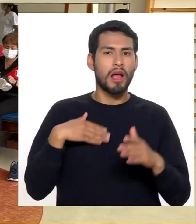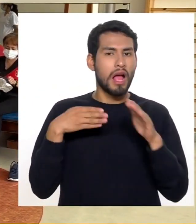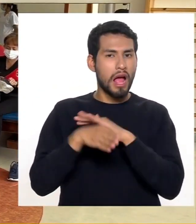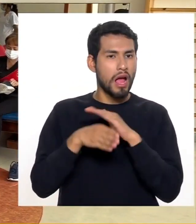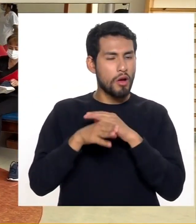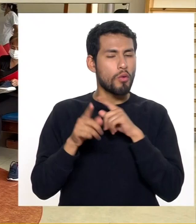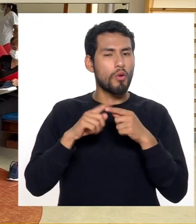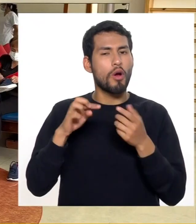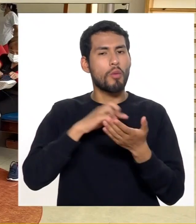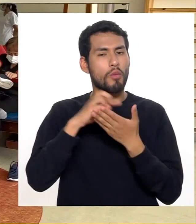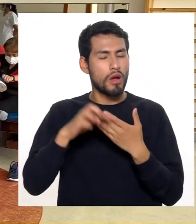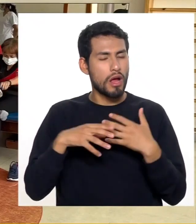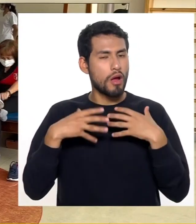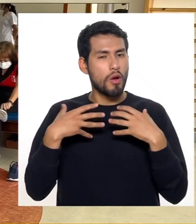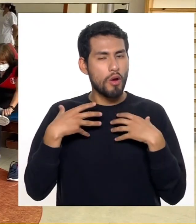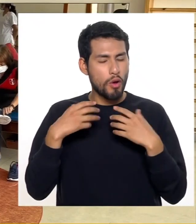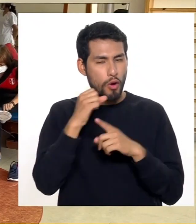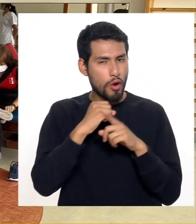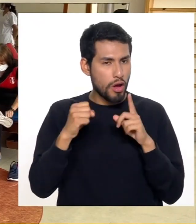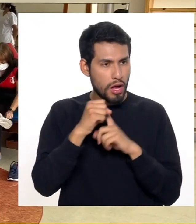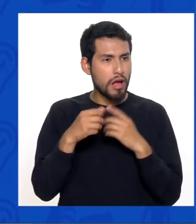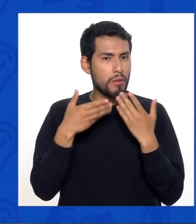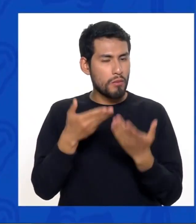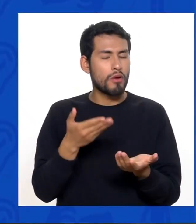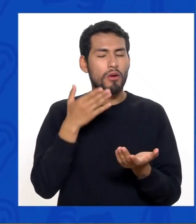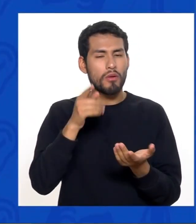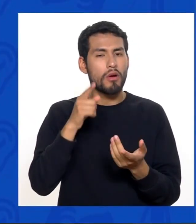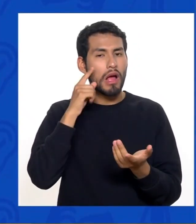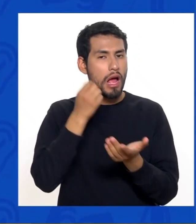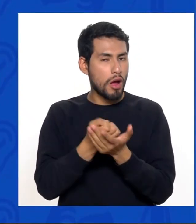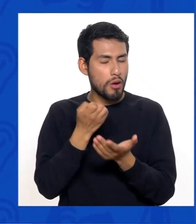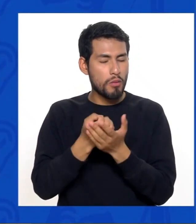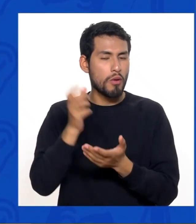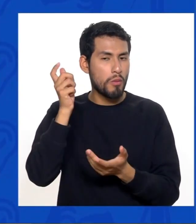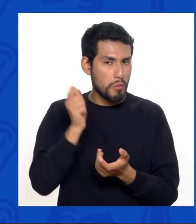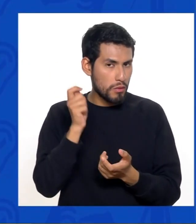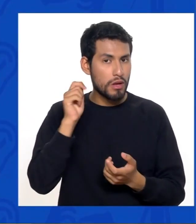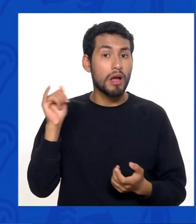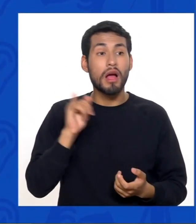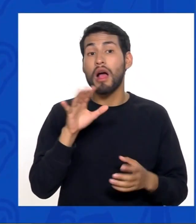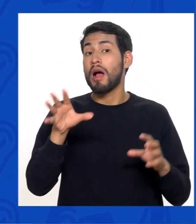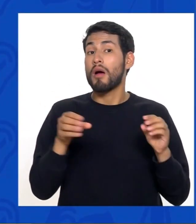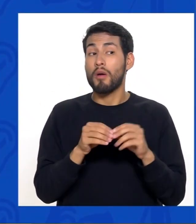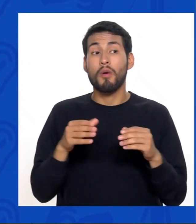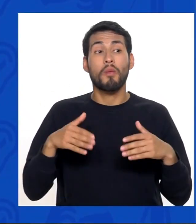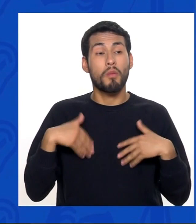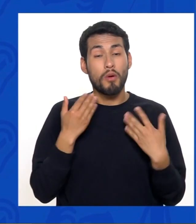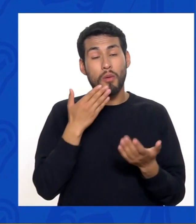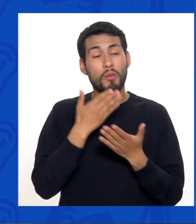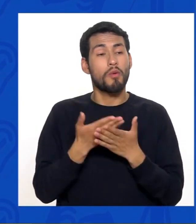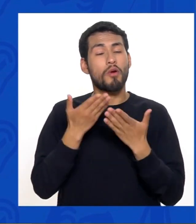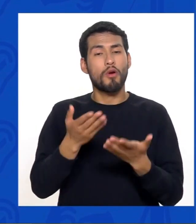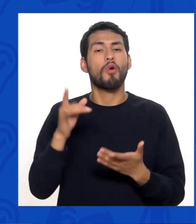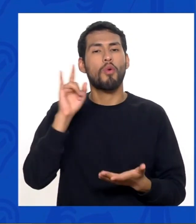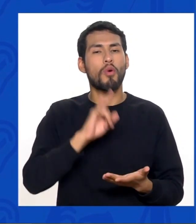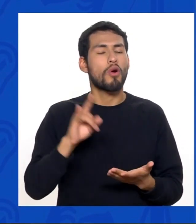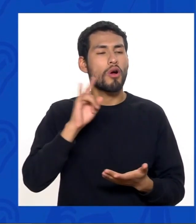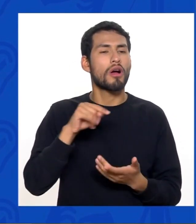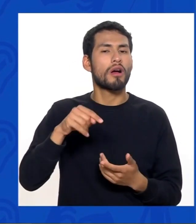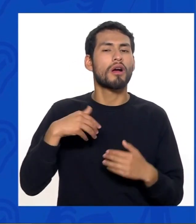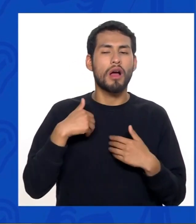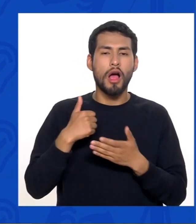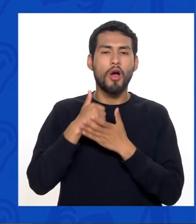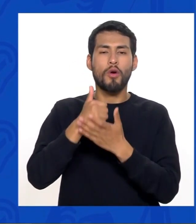como acceder a algunos programas sociales que pueden tener un estipendio económico y en adición pueden beneficiarse del uso